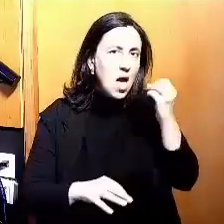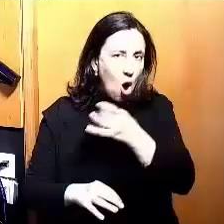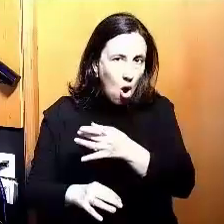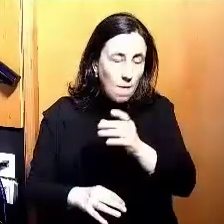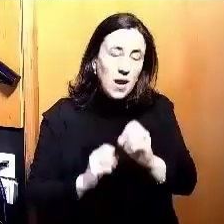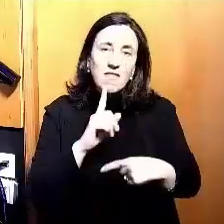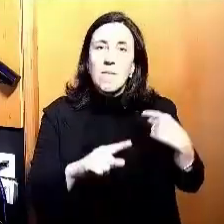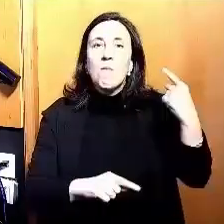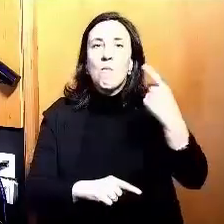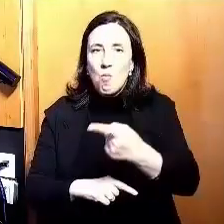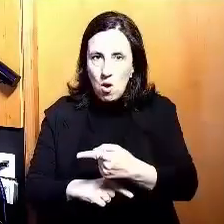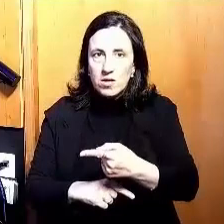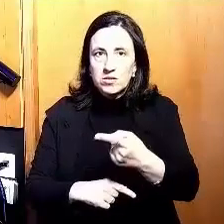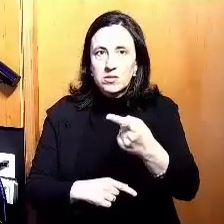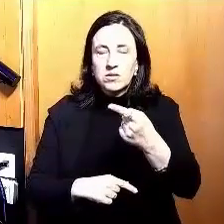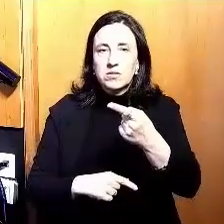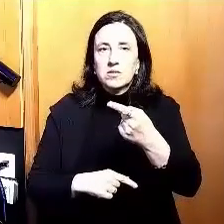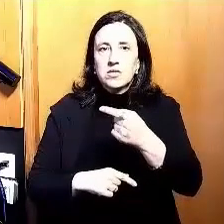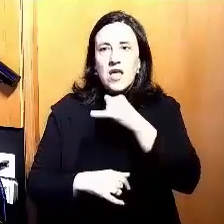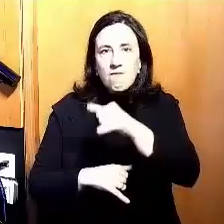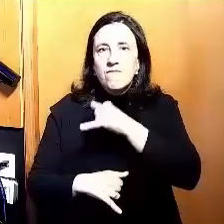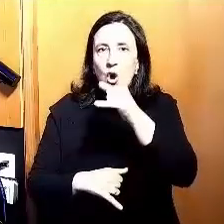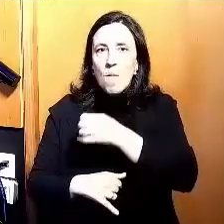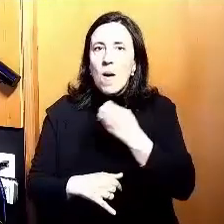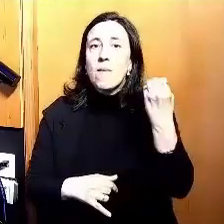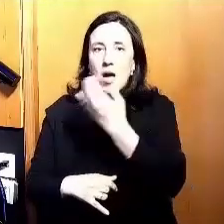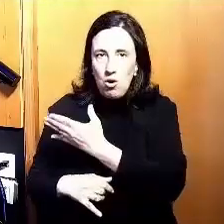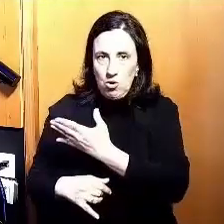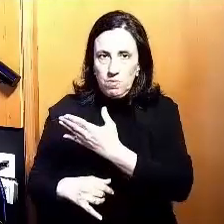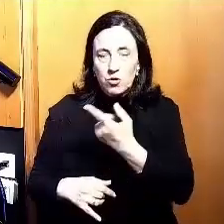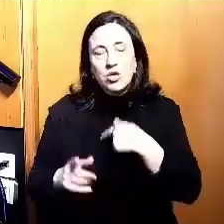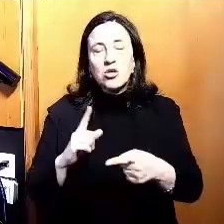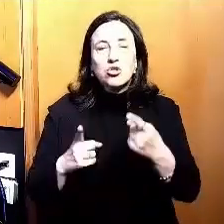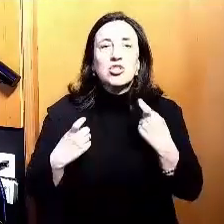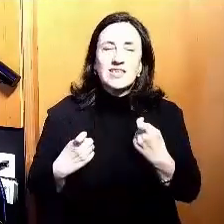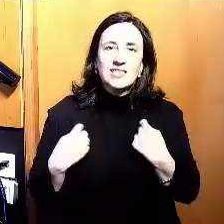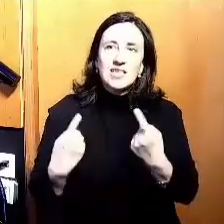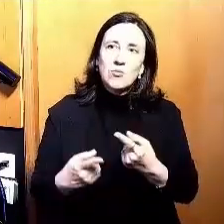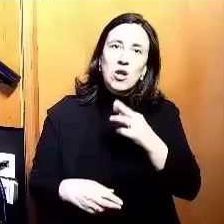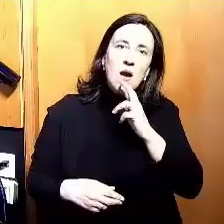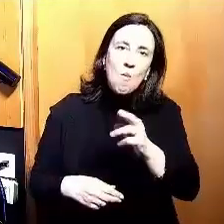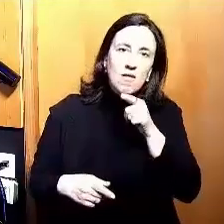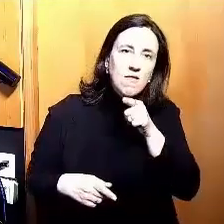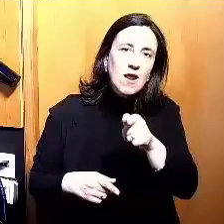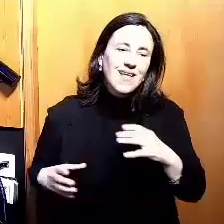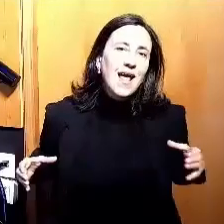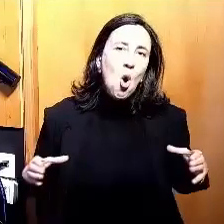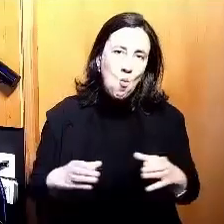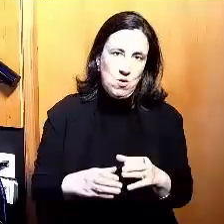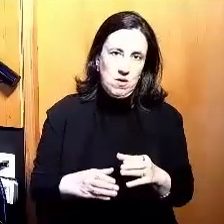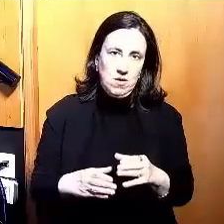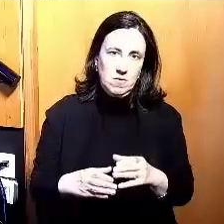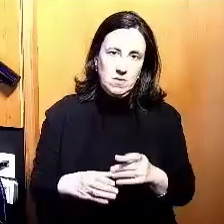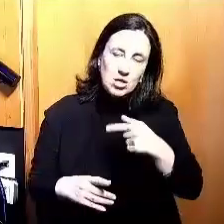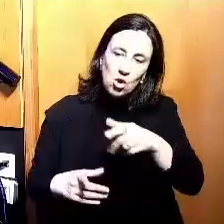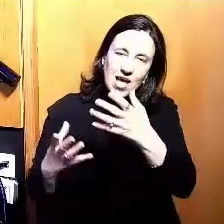futuro? Comparto con Sara, creo que tiene que ser una respuesta de la comunidad, de la colaboración, y que es el